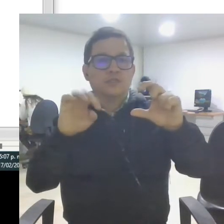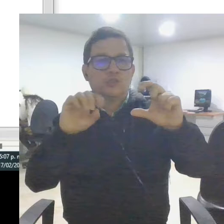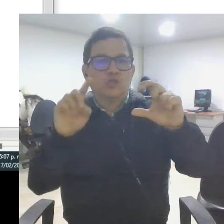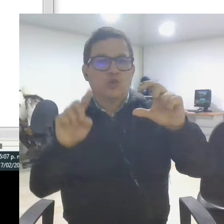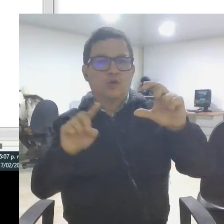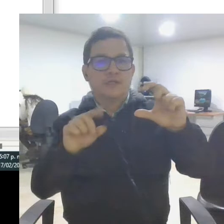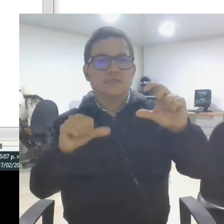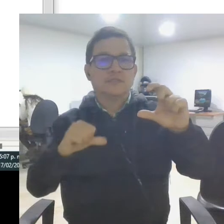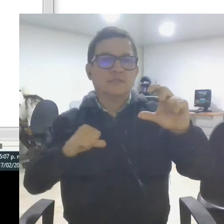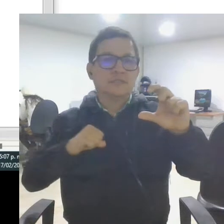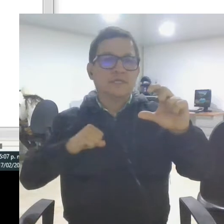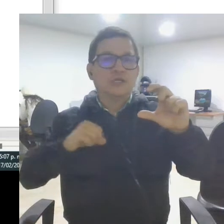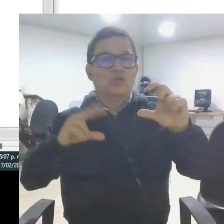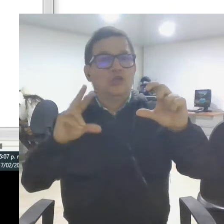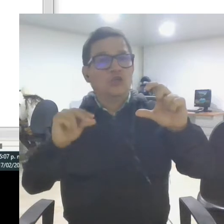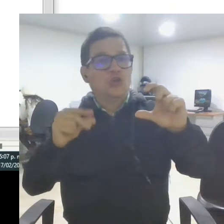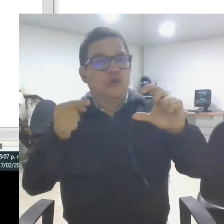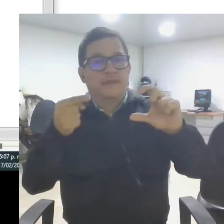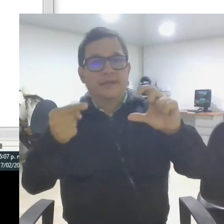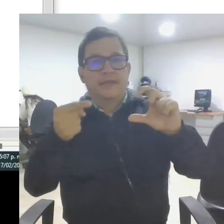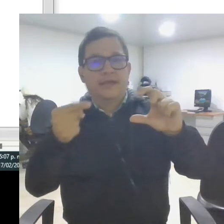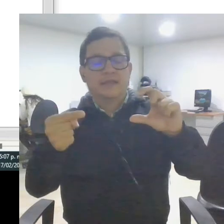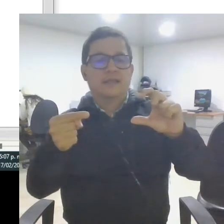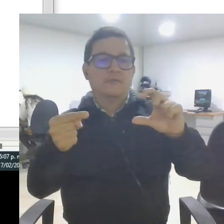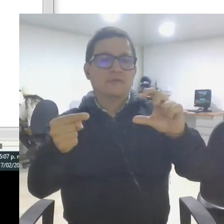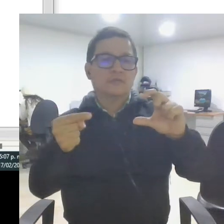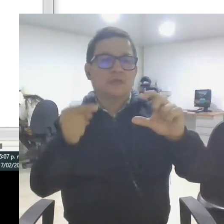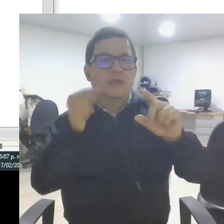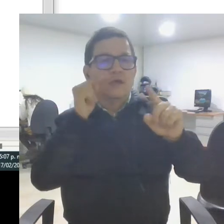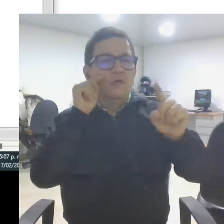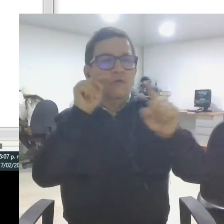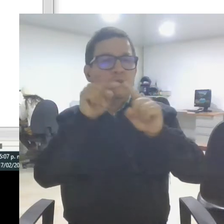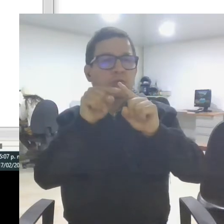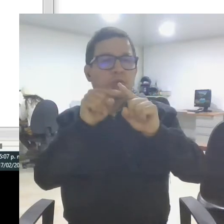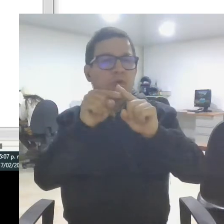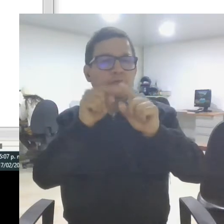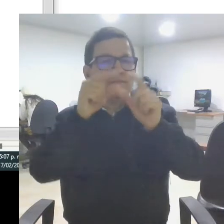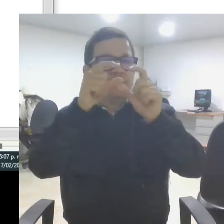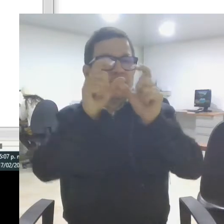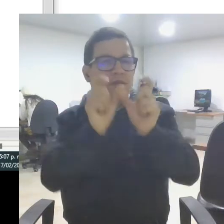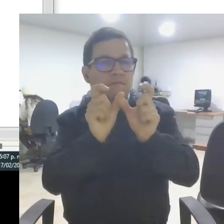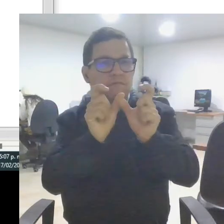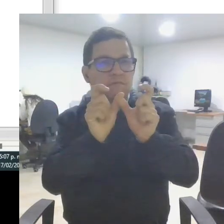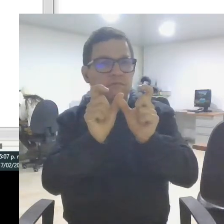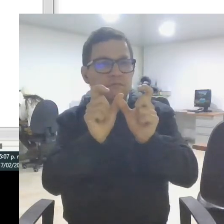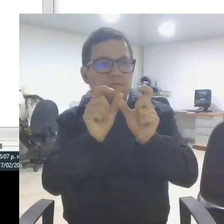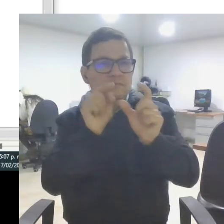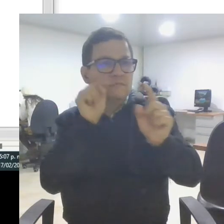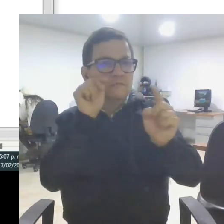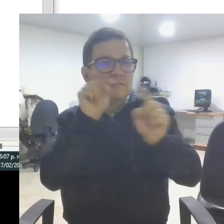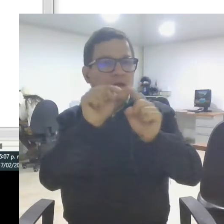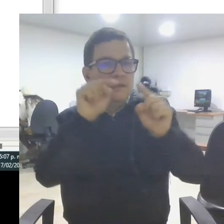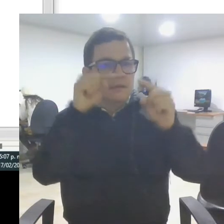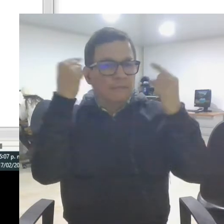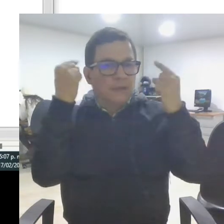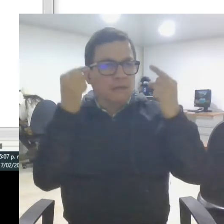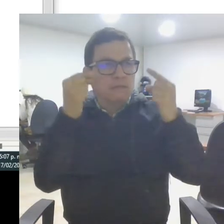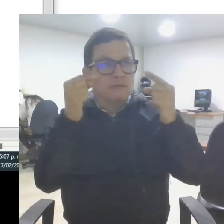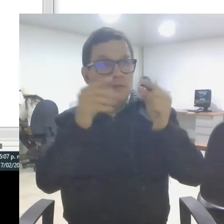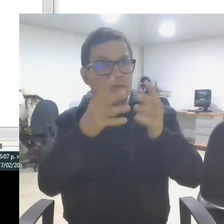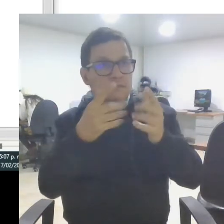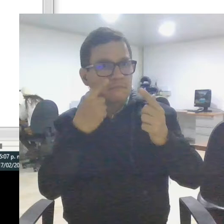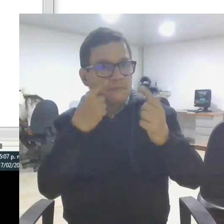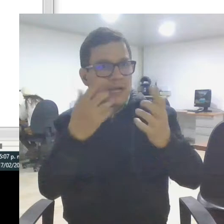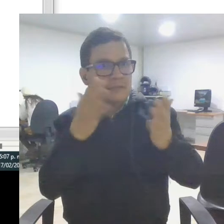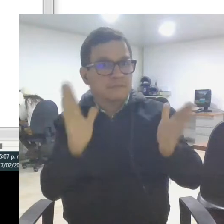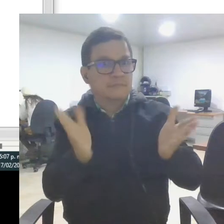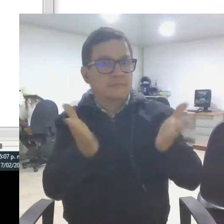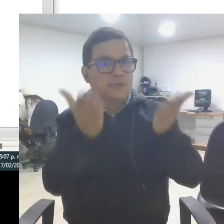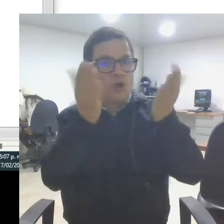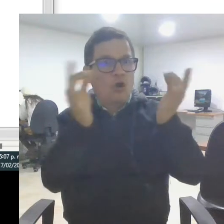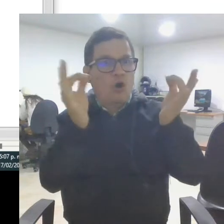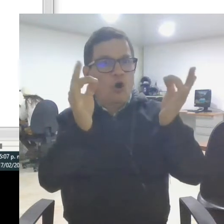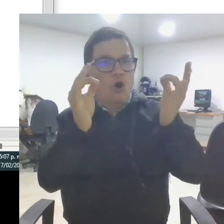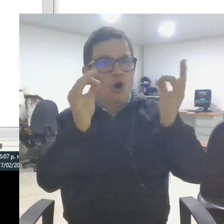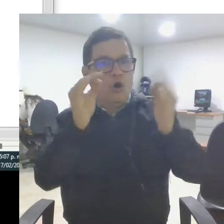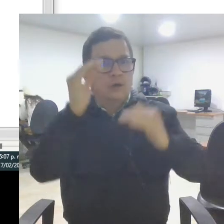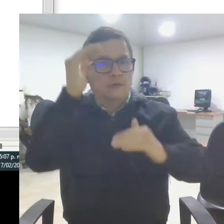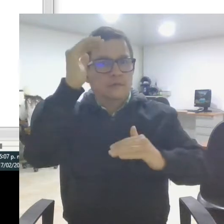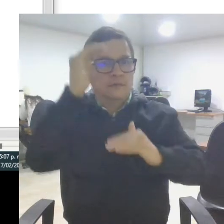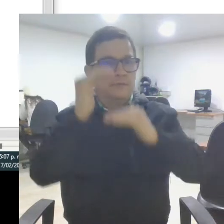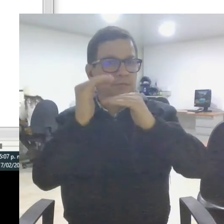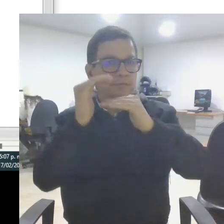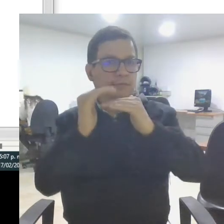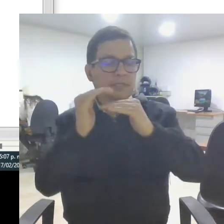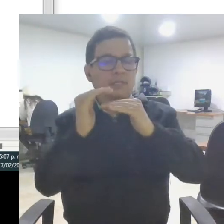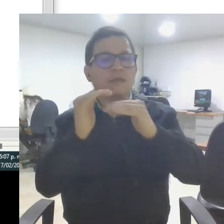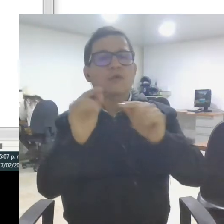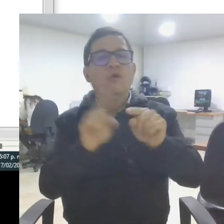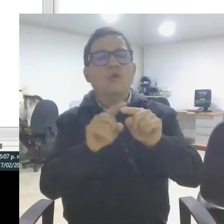son no negativas y la función objetivo puede ser de maximización o minimización. Las restricciones: una restricción del tipo